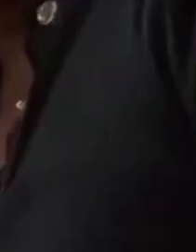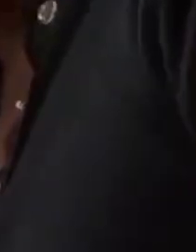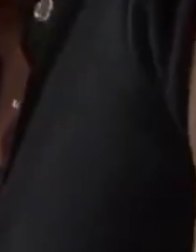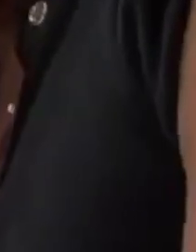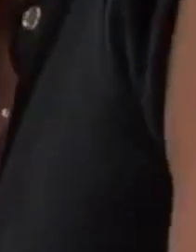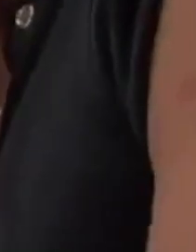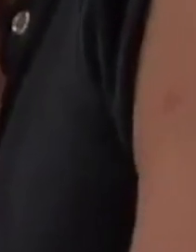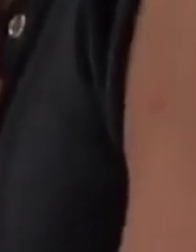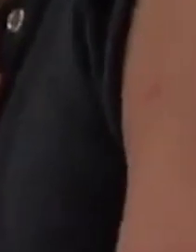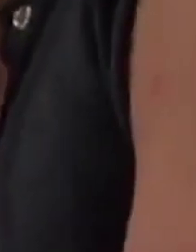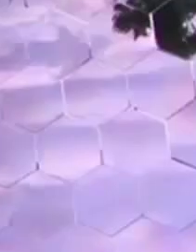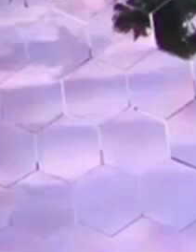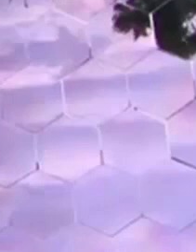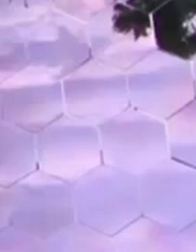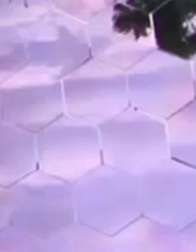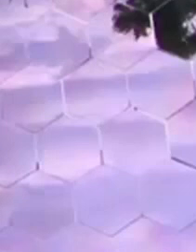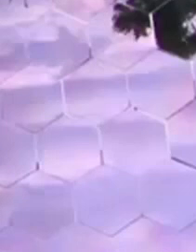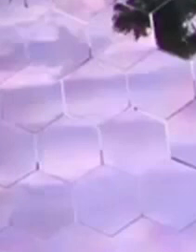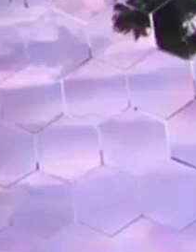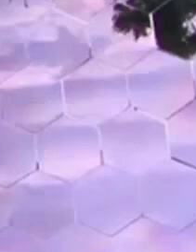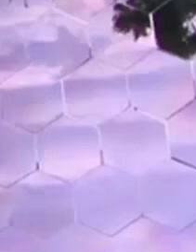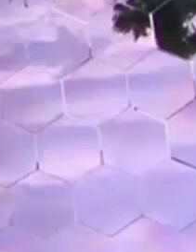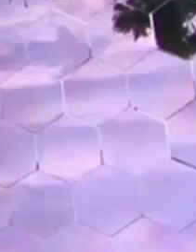Transformar radio es una...